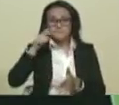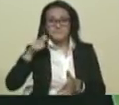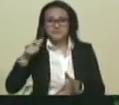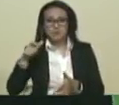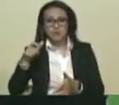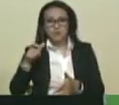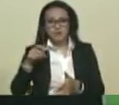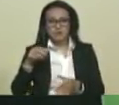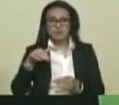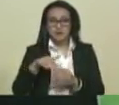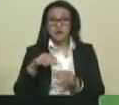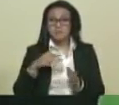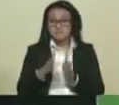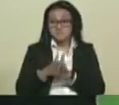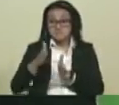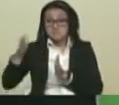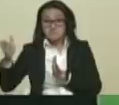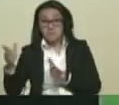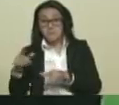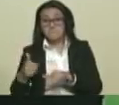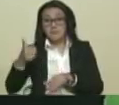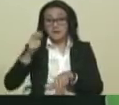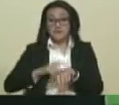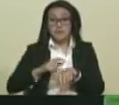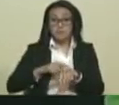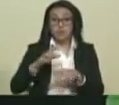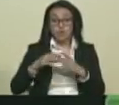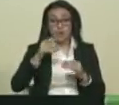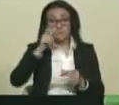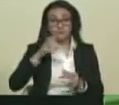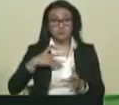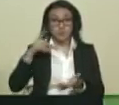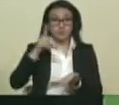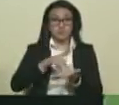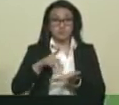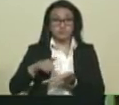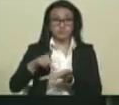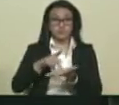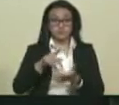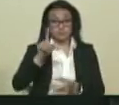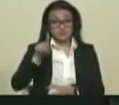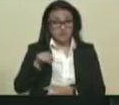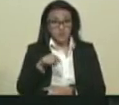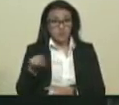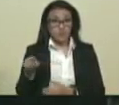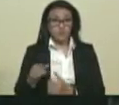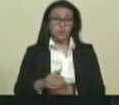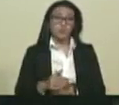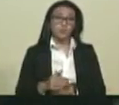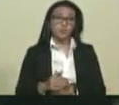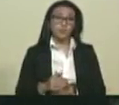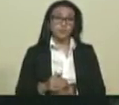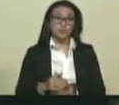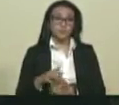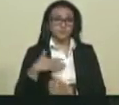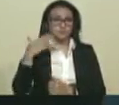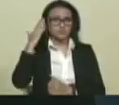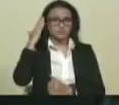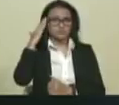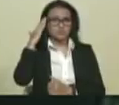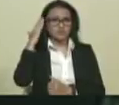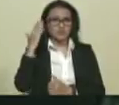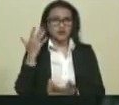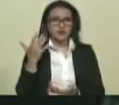el horario para que los electores puedan acudir a los centros de votación. Y por otro lado, quería saber si había